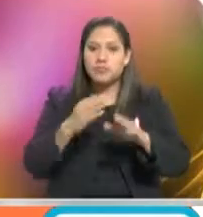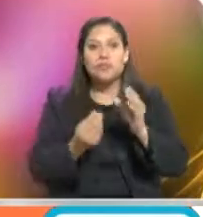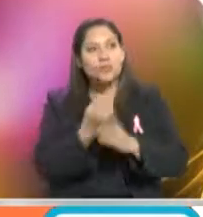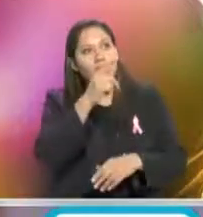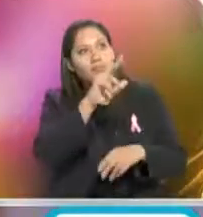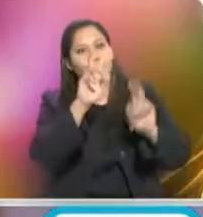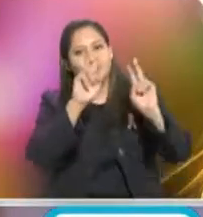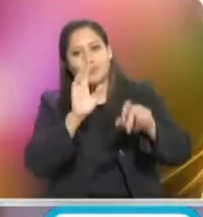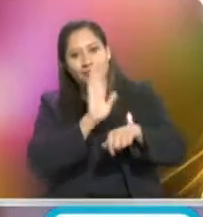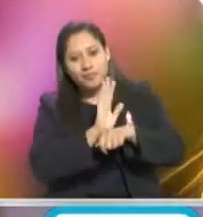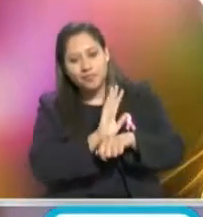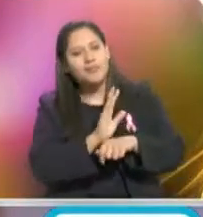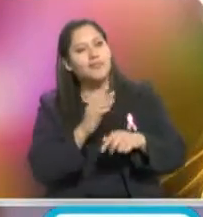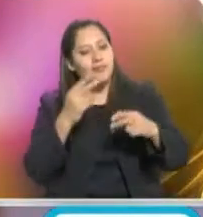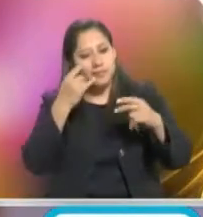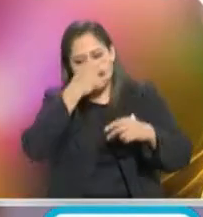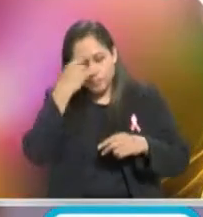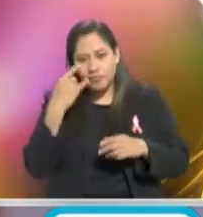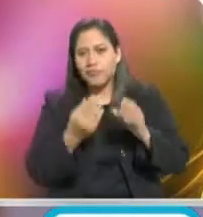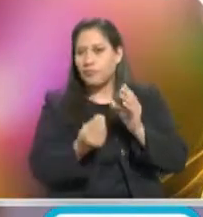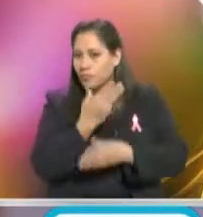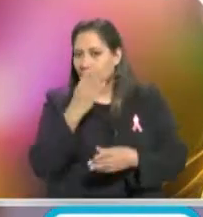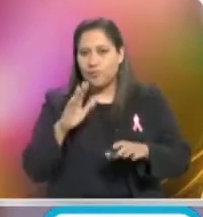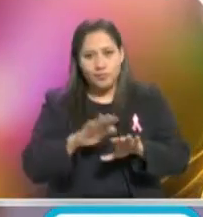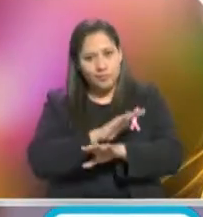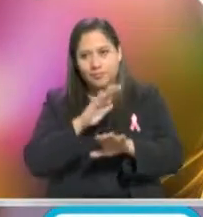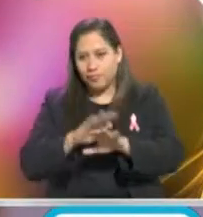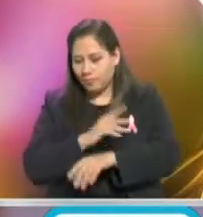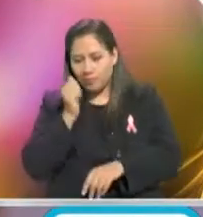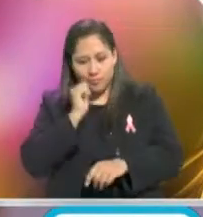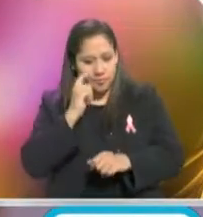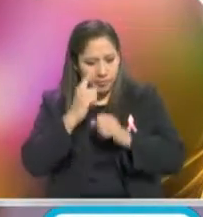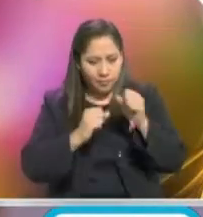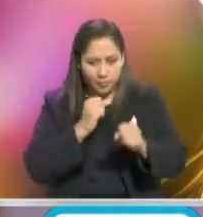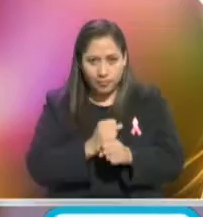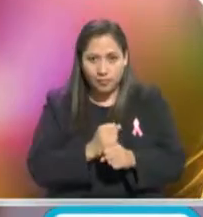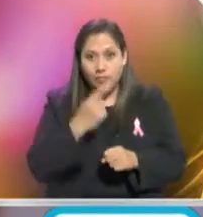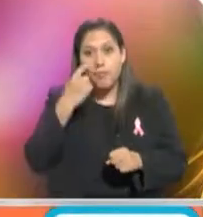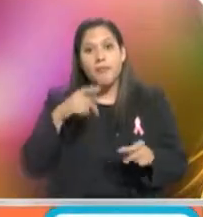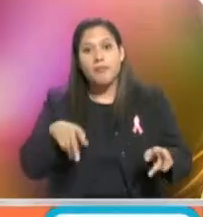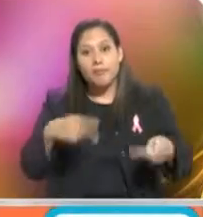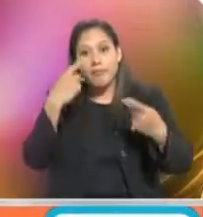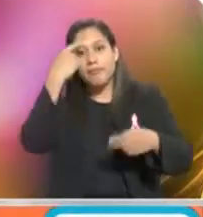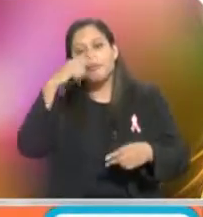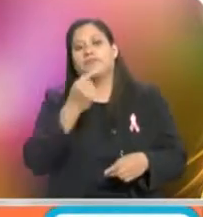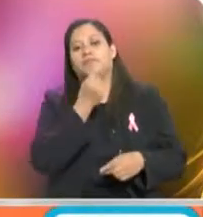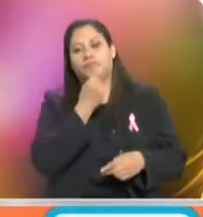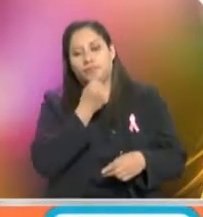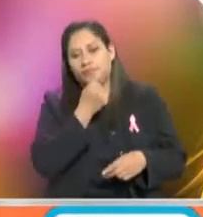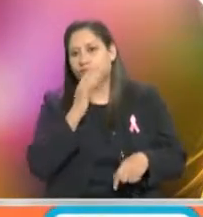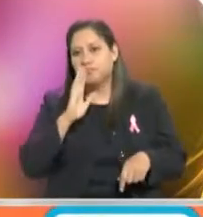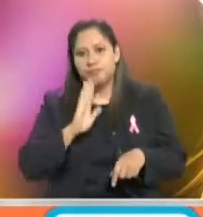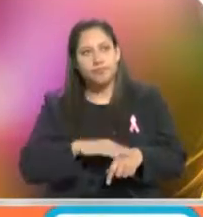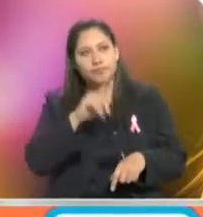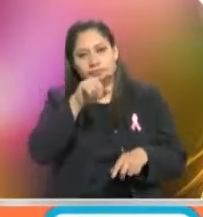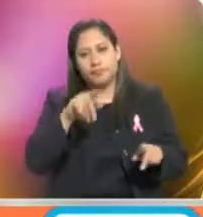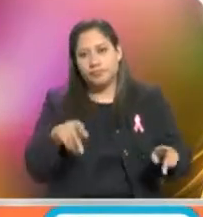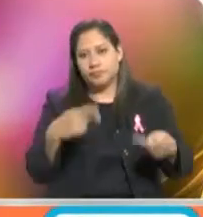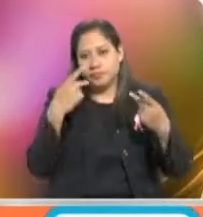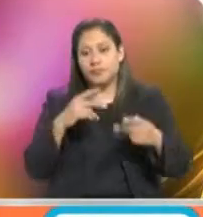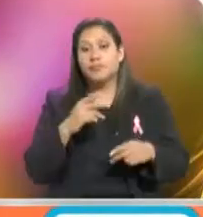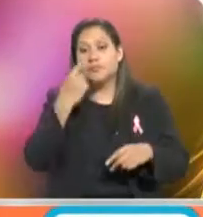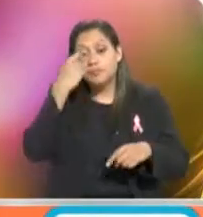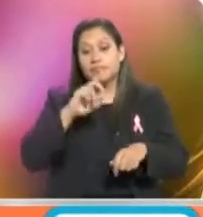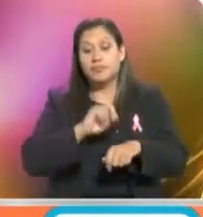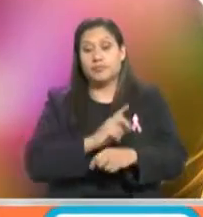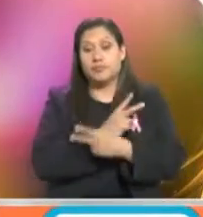películas y van innovando todos los disfraces que se van implementando, sobre todo para niños. Claro. Es lo que más se maneja ahí. Para Día